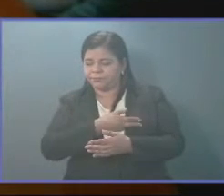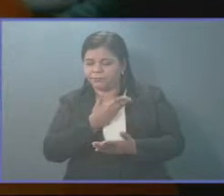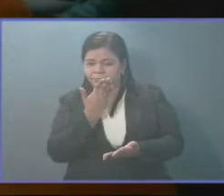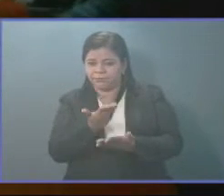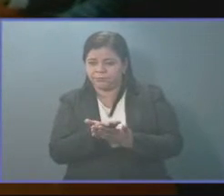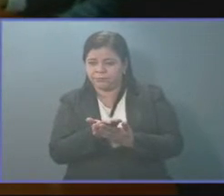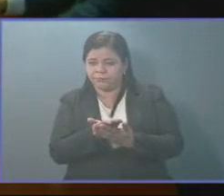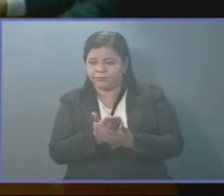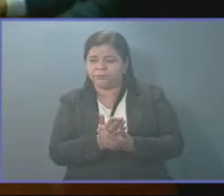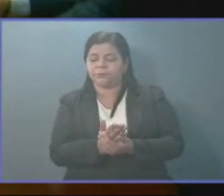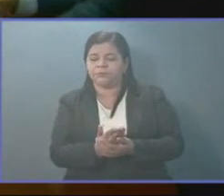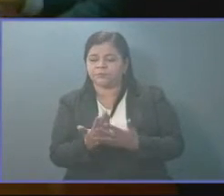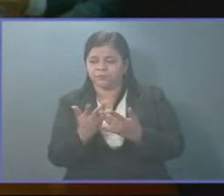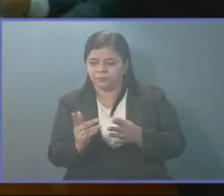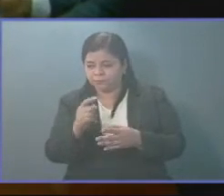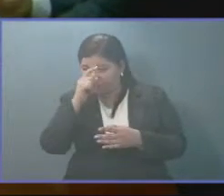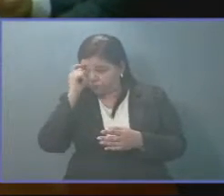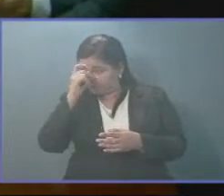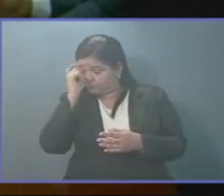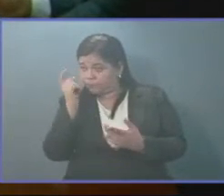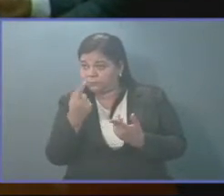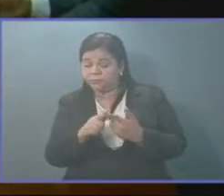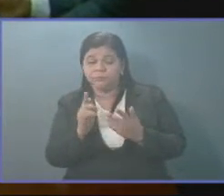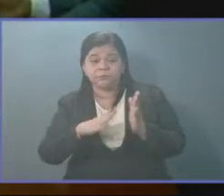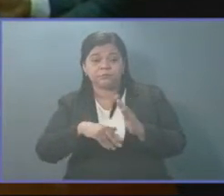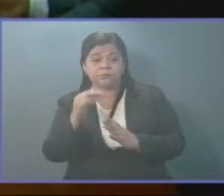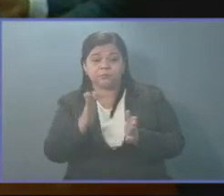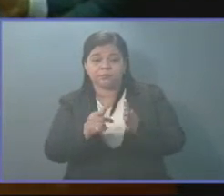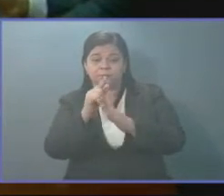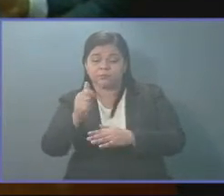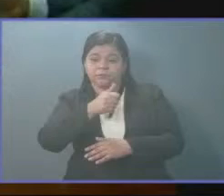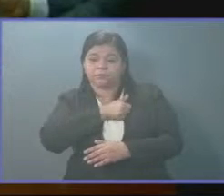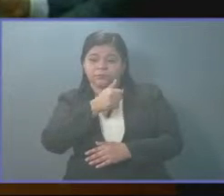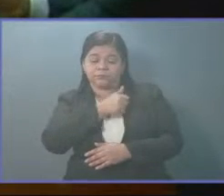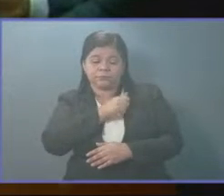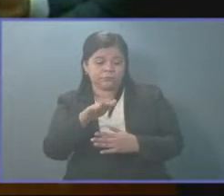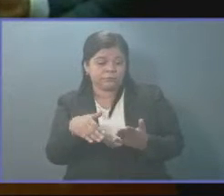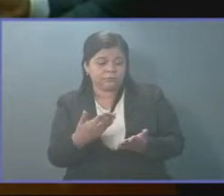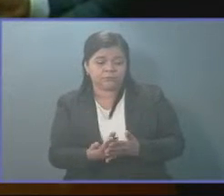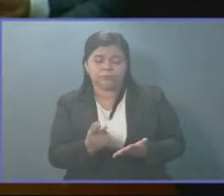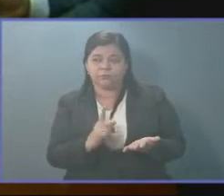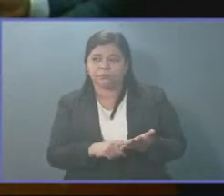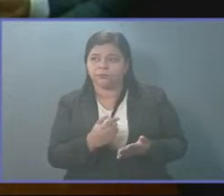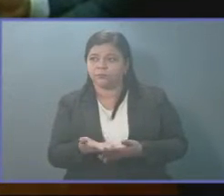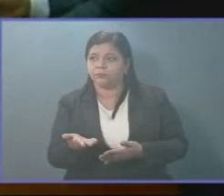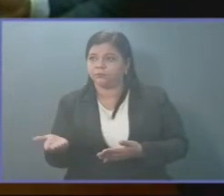Ministerio de Trabajo que va a ser ente receptor de la mayoría de esto?